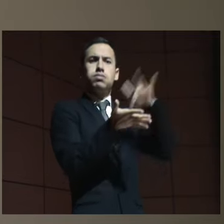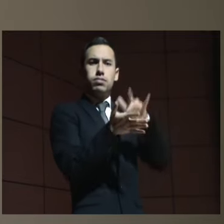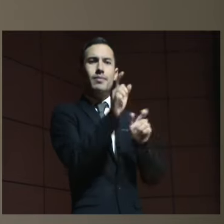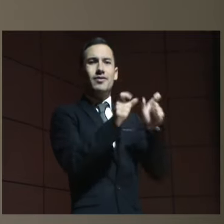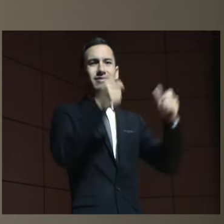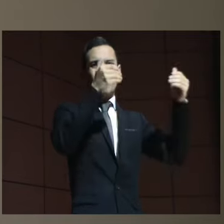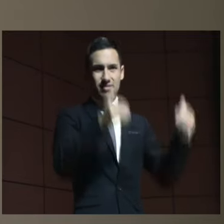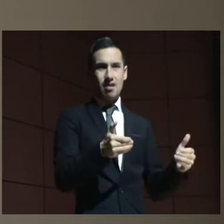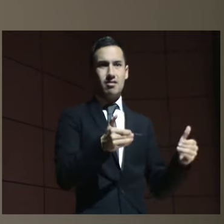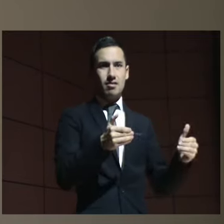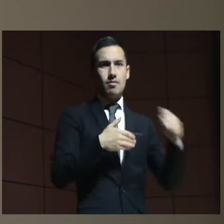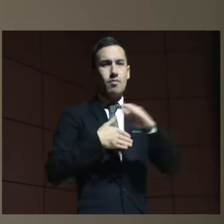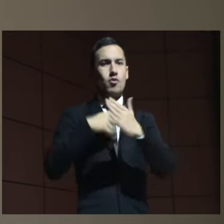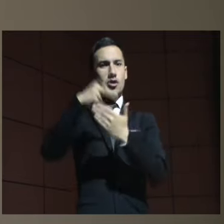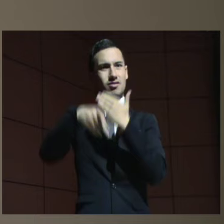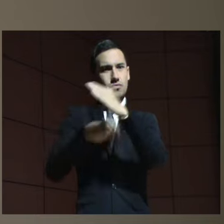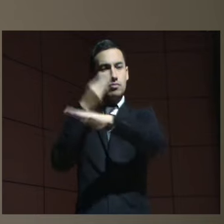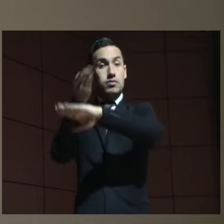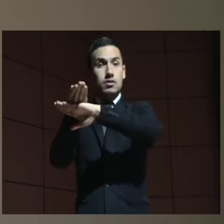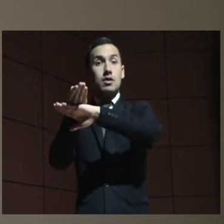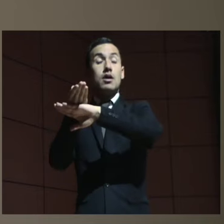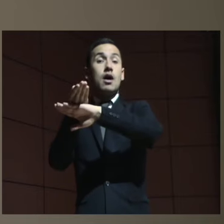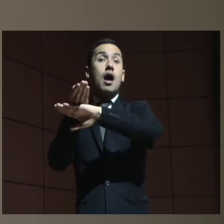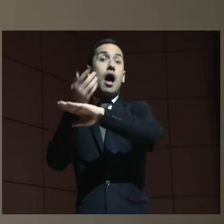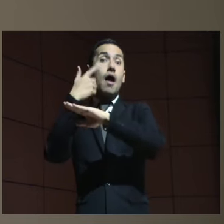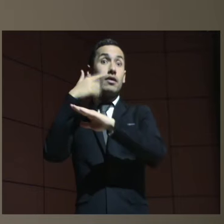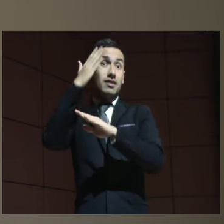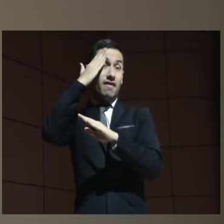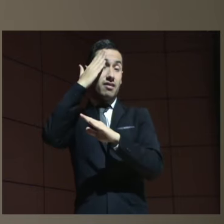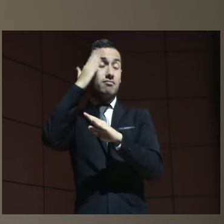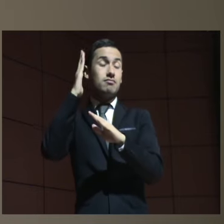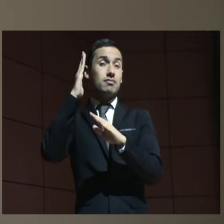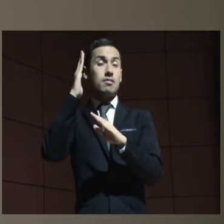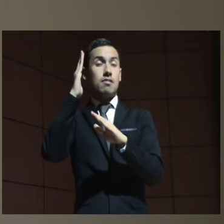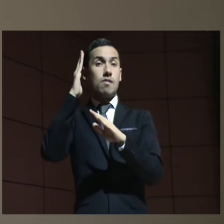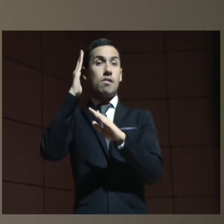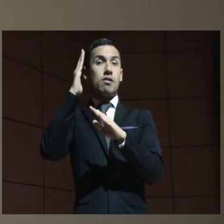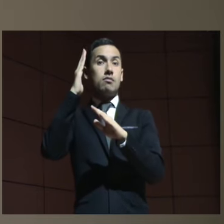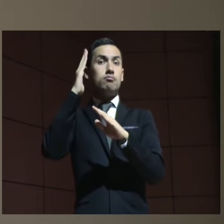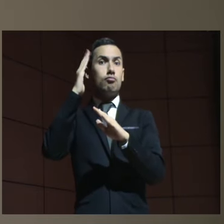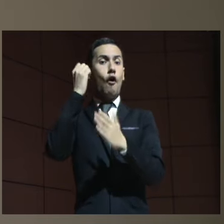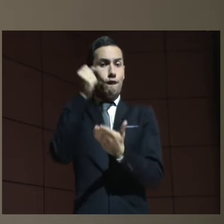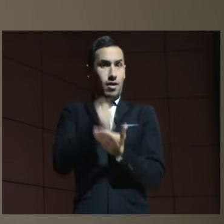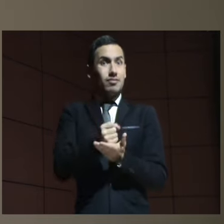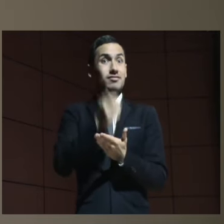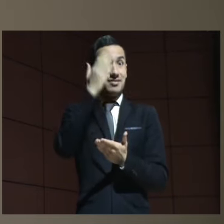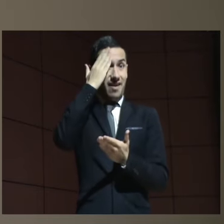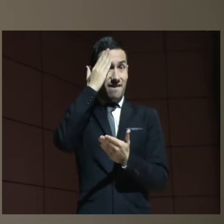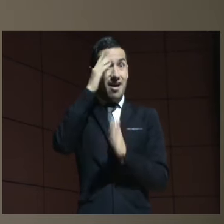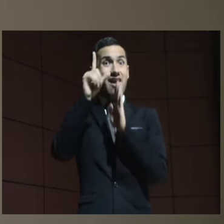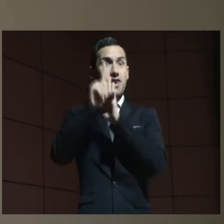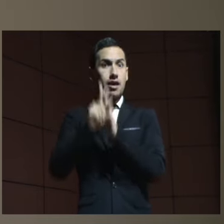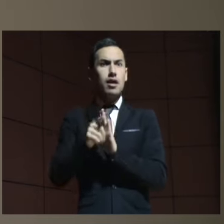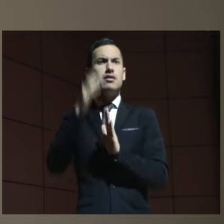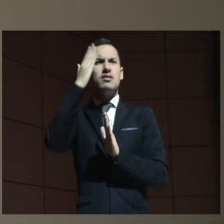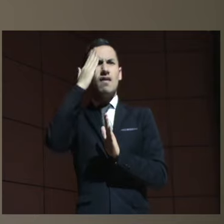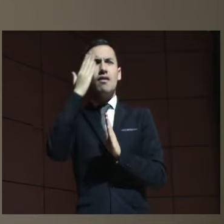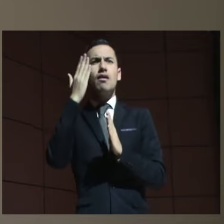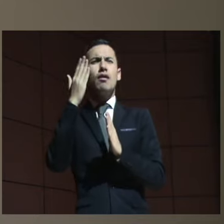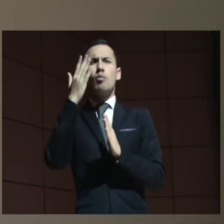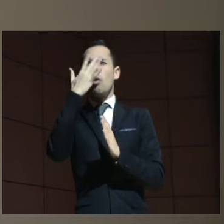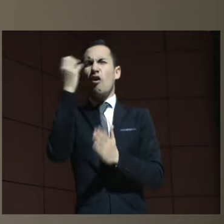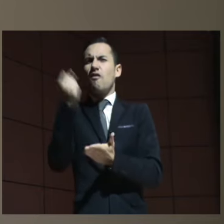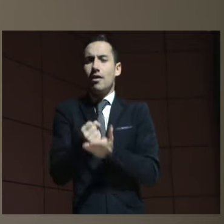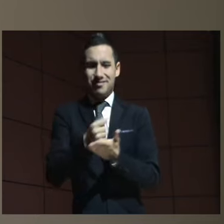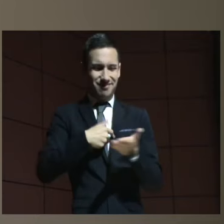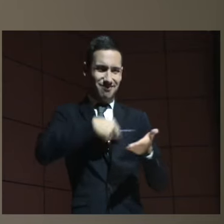de las personas con discapacidad y así satisfacer una de las obligaciones, no solo legales a raíz